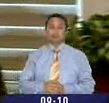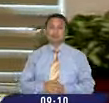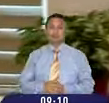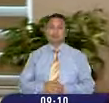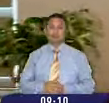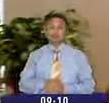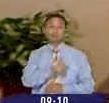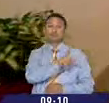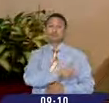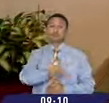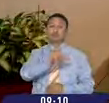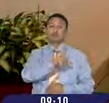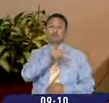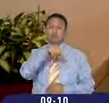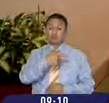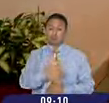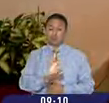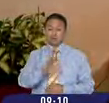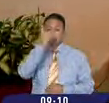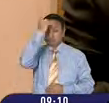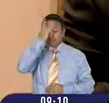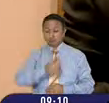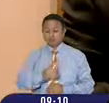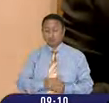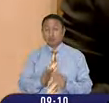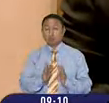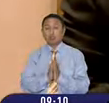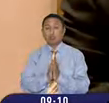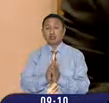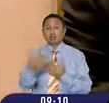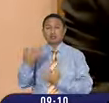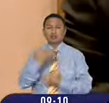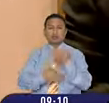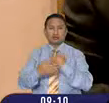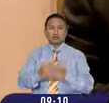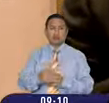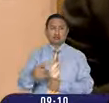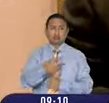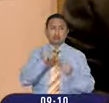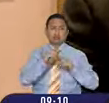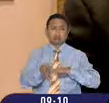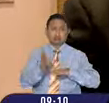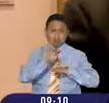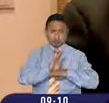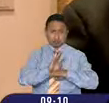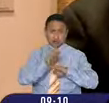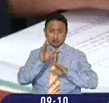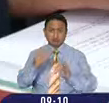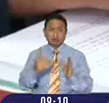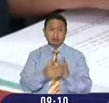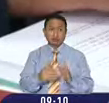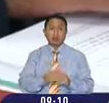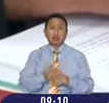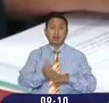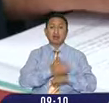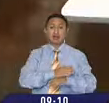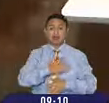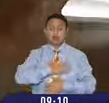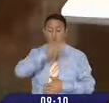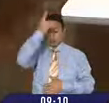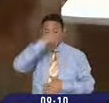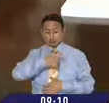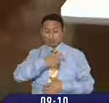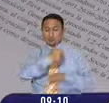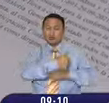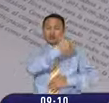Hasta este lunes se espera conocer la resolución del pedido de aclaración que han presentado algunos asambleístas contra la decisión del juez de la